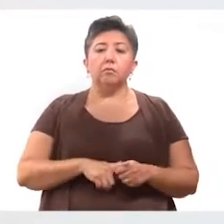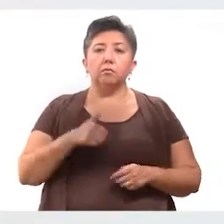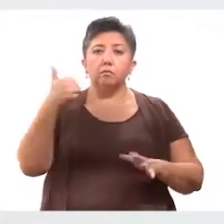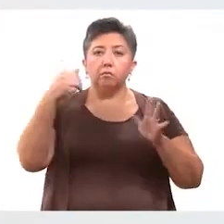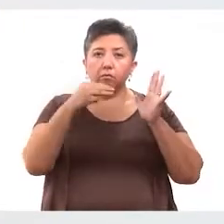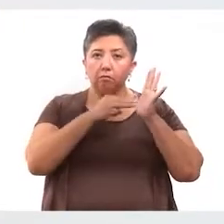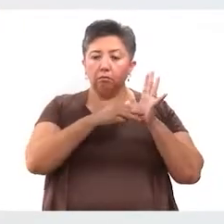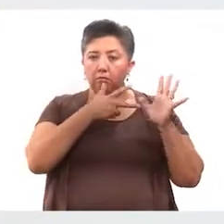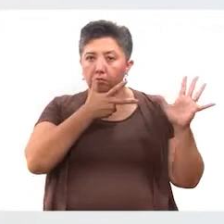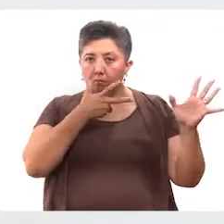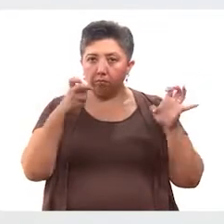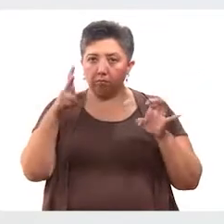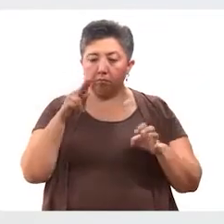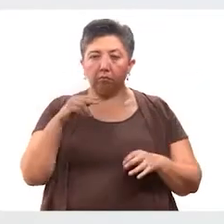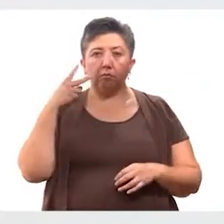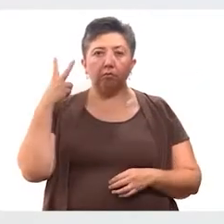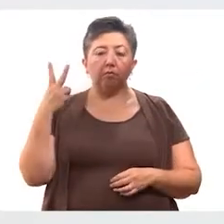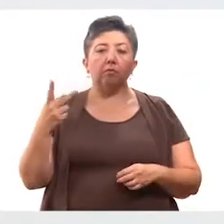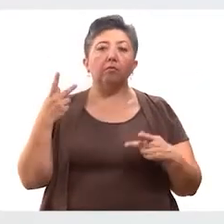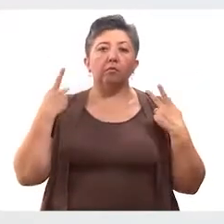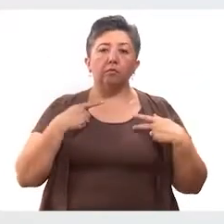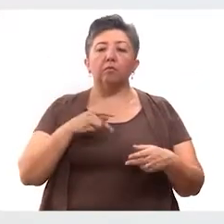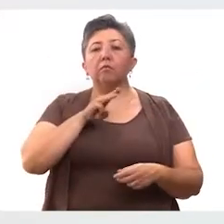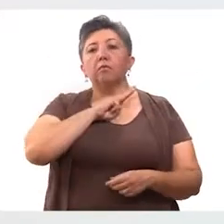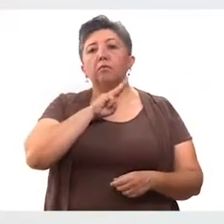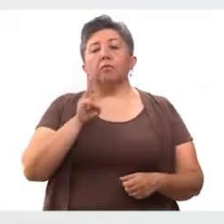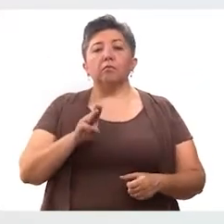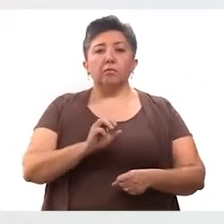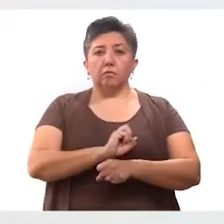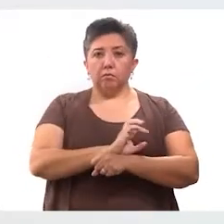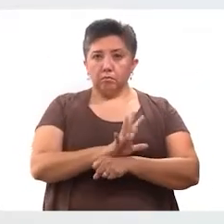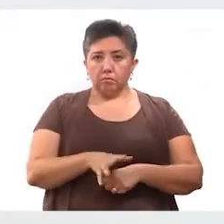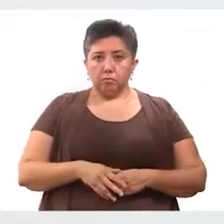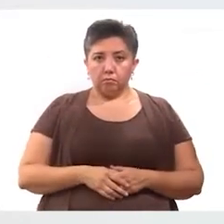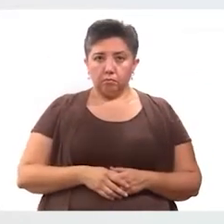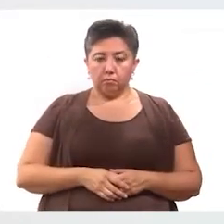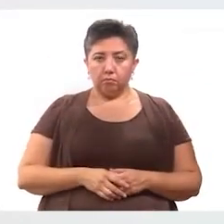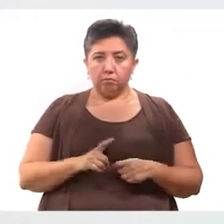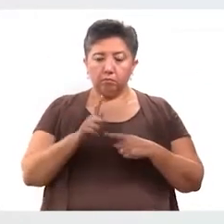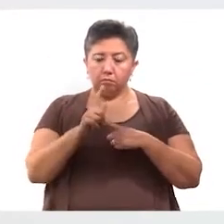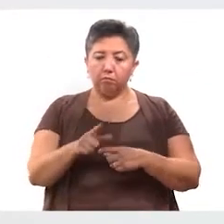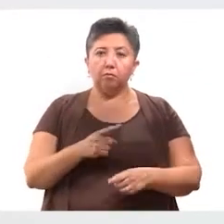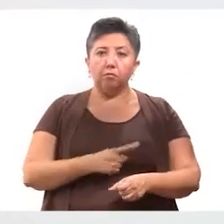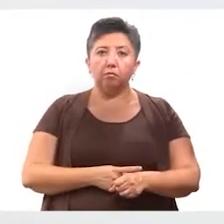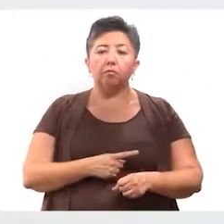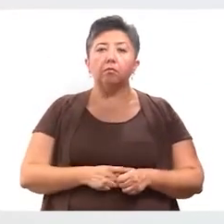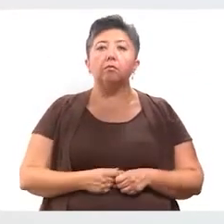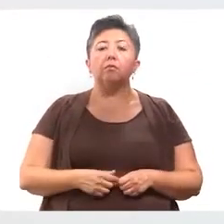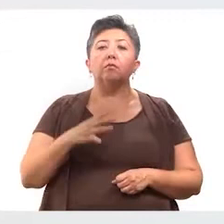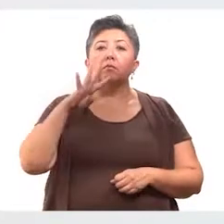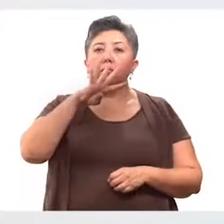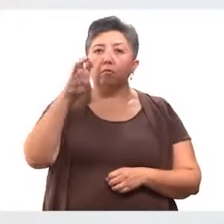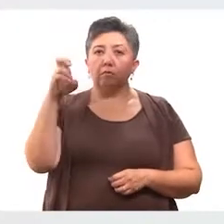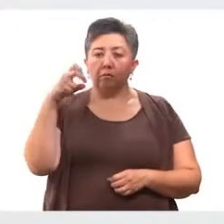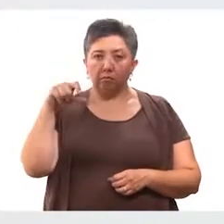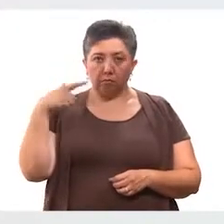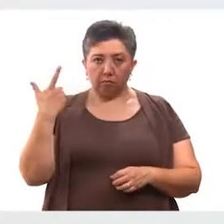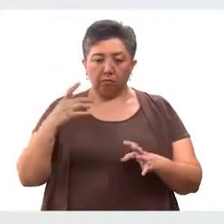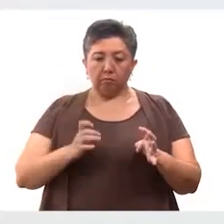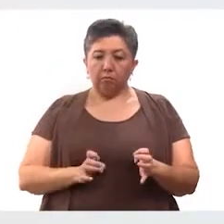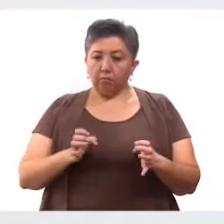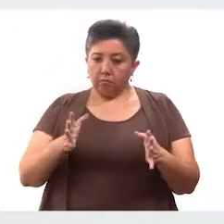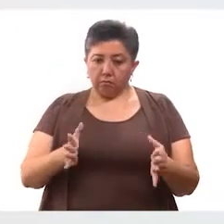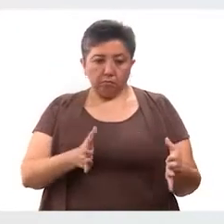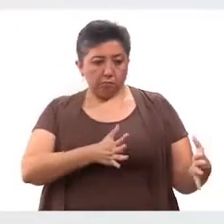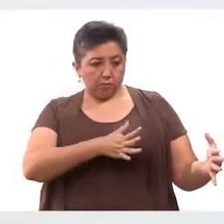son 6.882 las personas fallecidas a causa del coronavirus. De los casos activos, 412 están